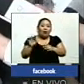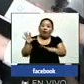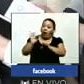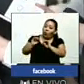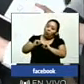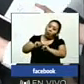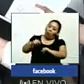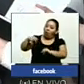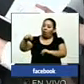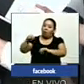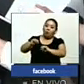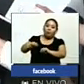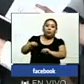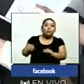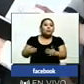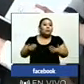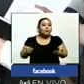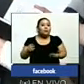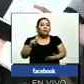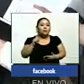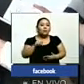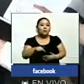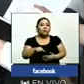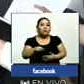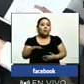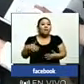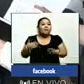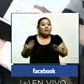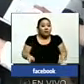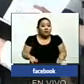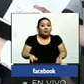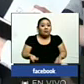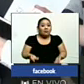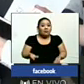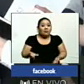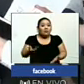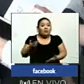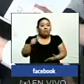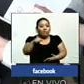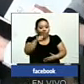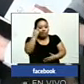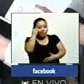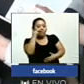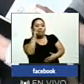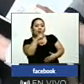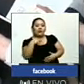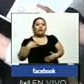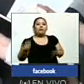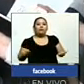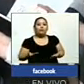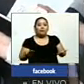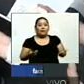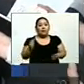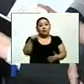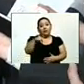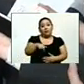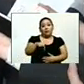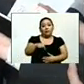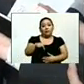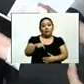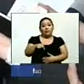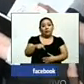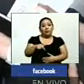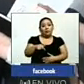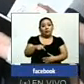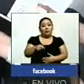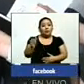en el camino, y eso nos llama a que debemos de actuar. Así es que esta es una